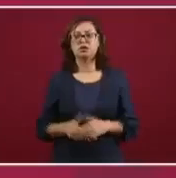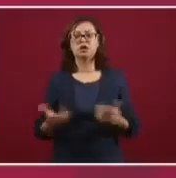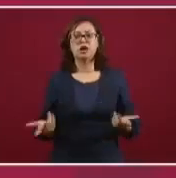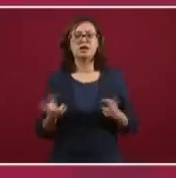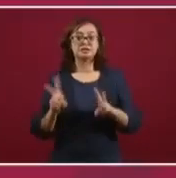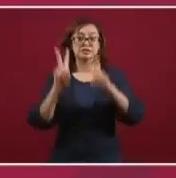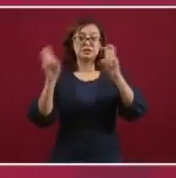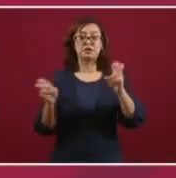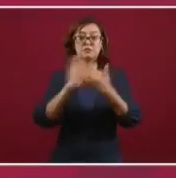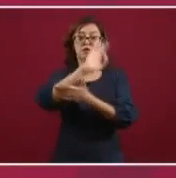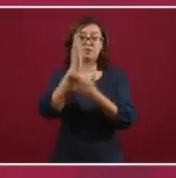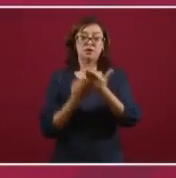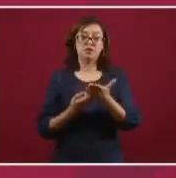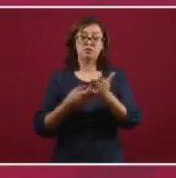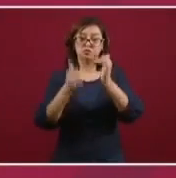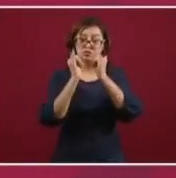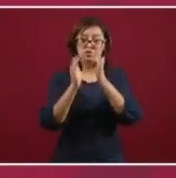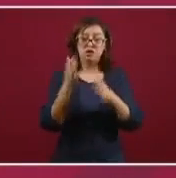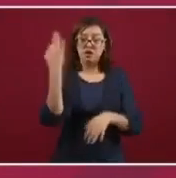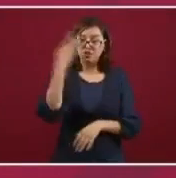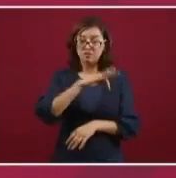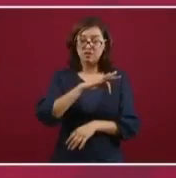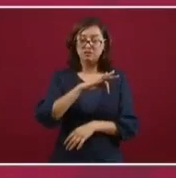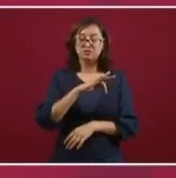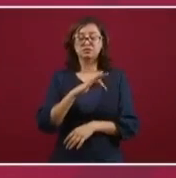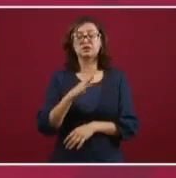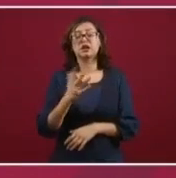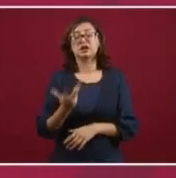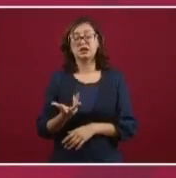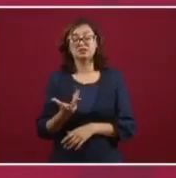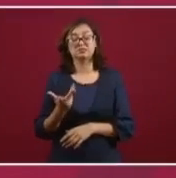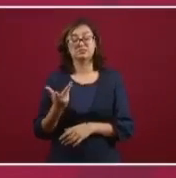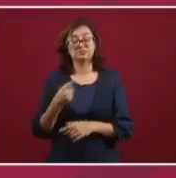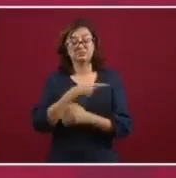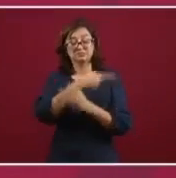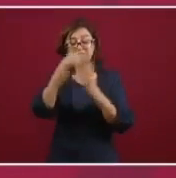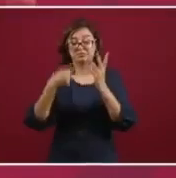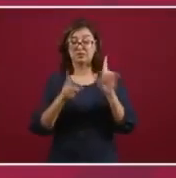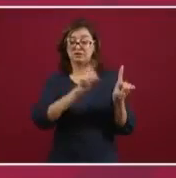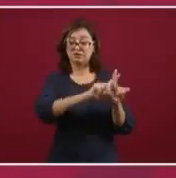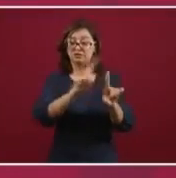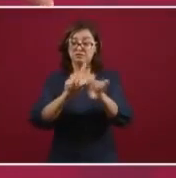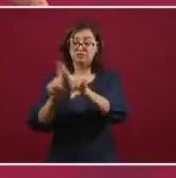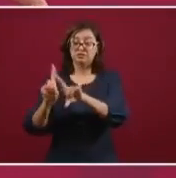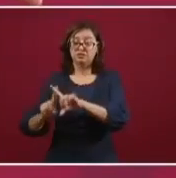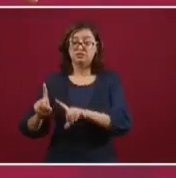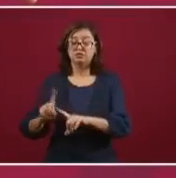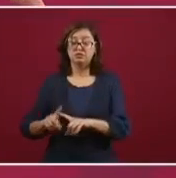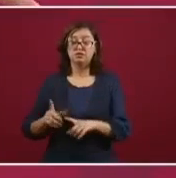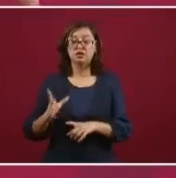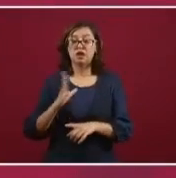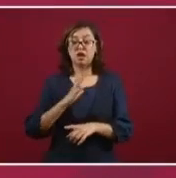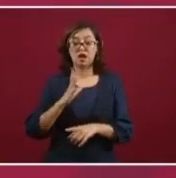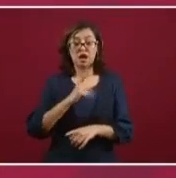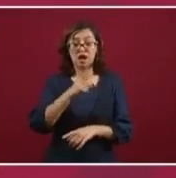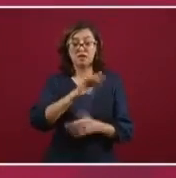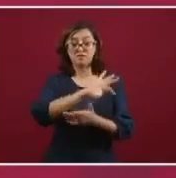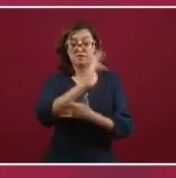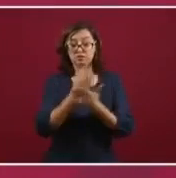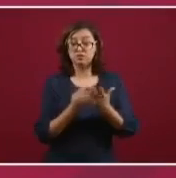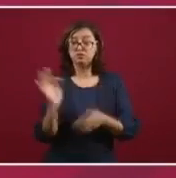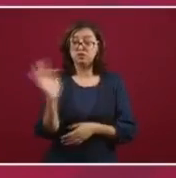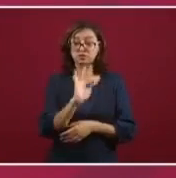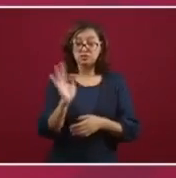unas aristas muy interesantes, porque no nada más lo que la nación deja de percibir cuando hay dinero efectivamente ahí,